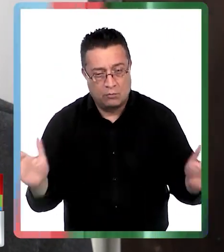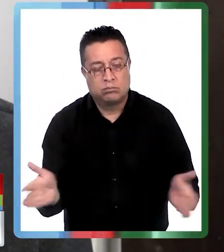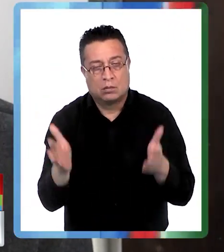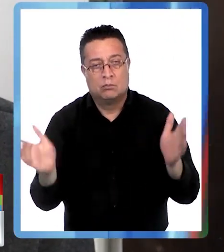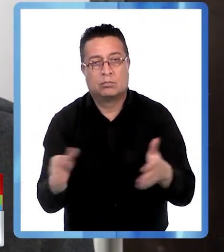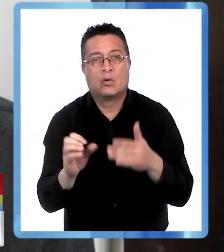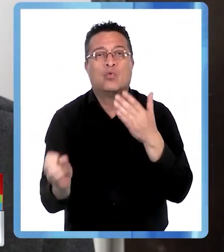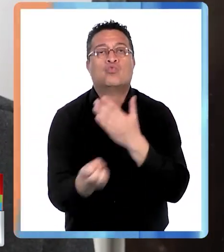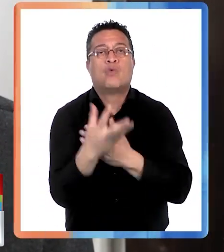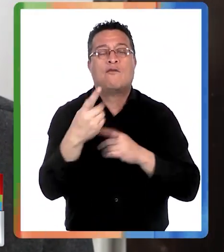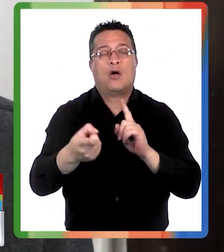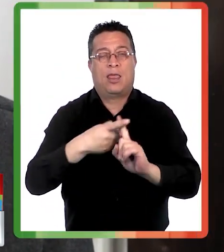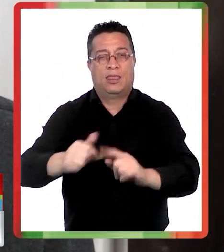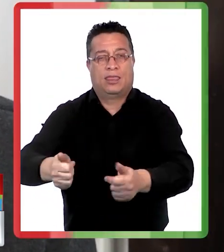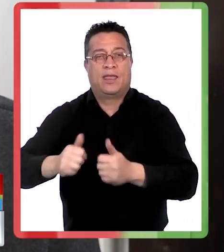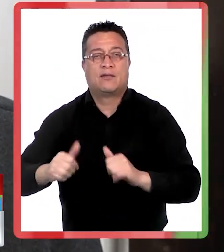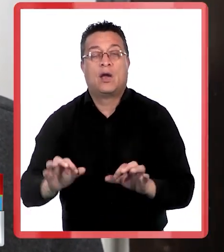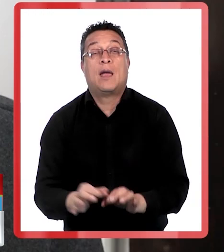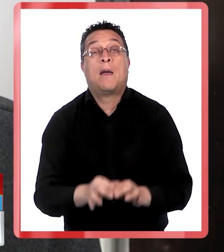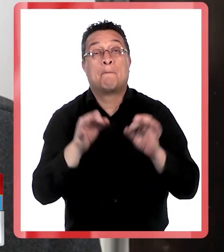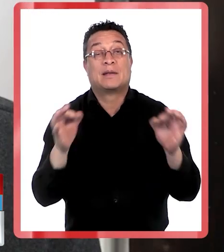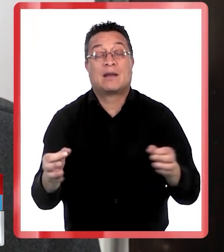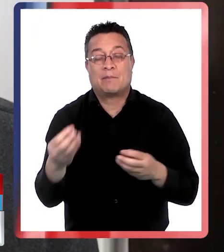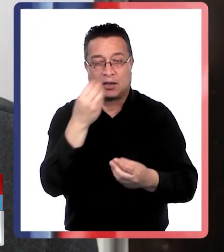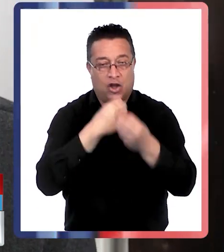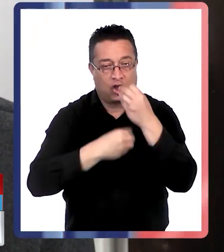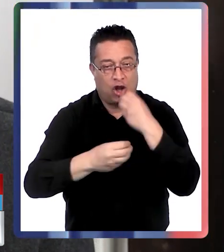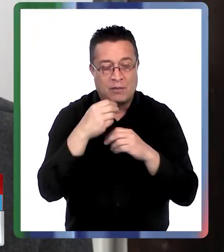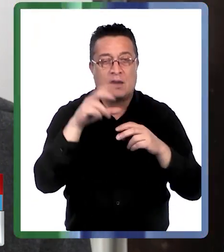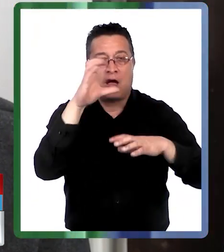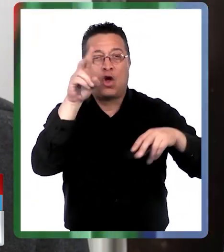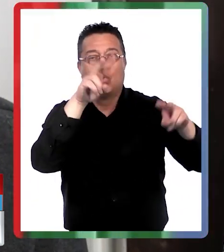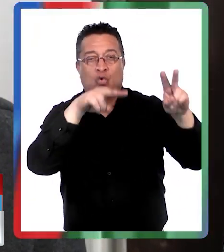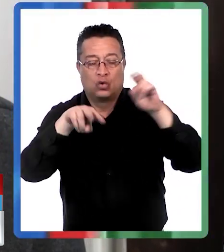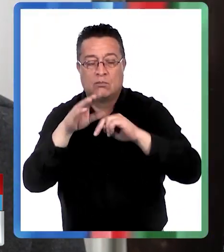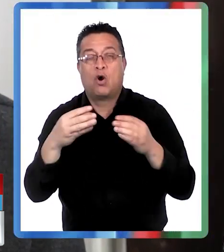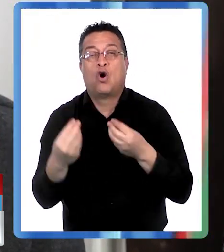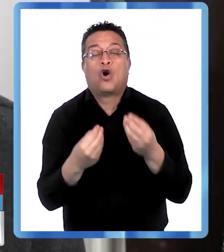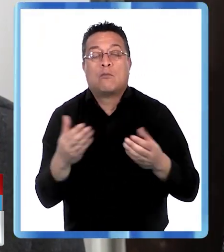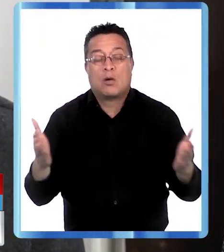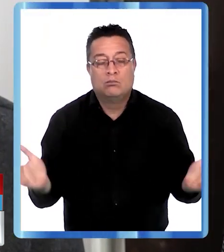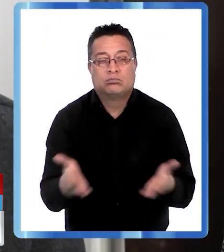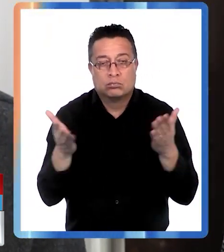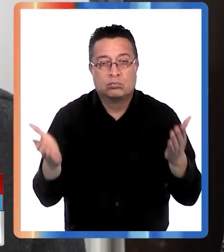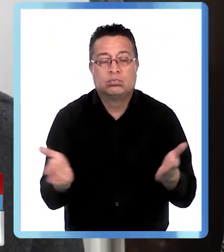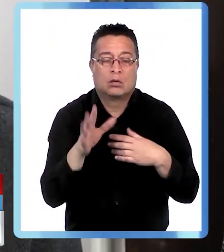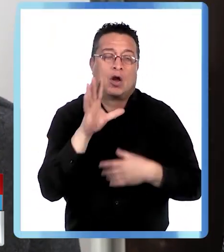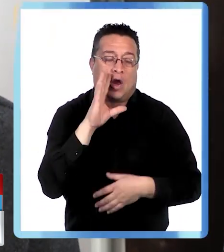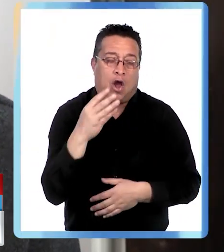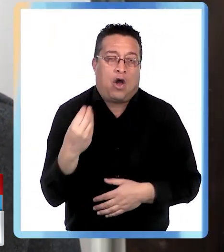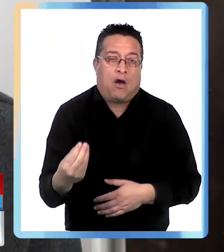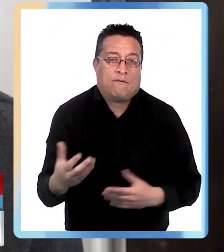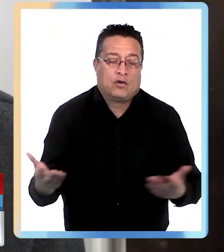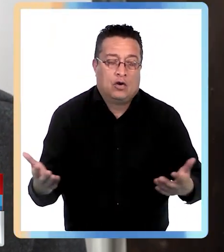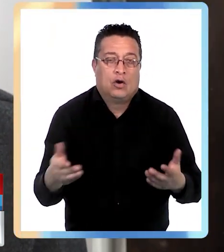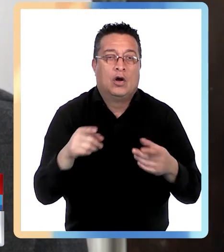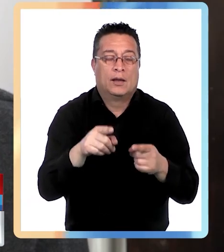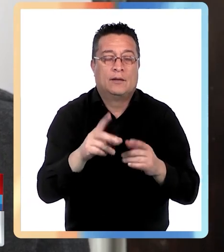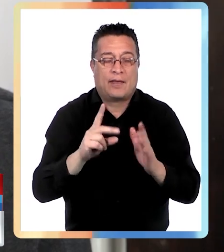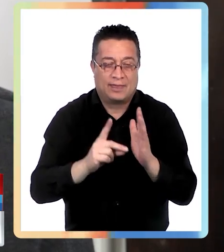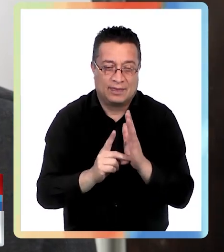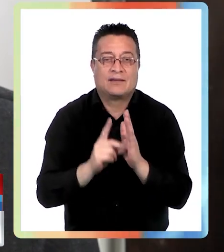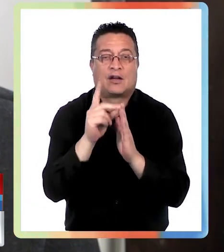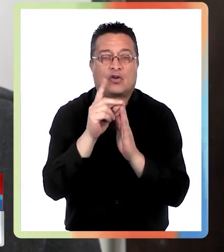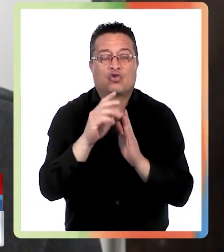nuevas desafío particularmente desde el punto de vista gastronómico el punto de vista del turismo Cómo potenciamos evidentemente eh el